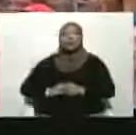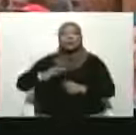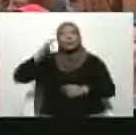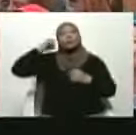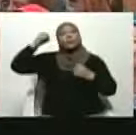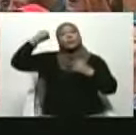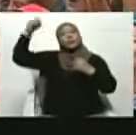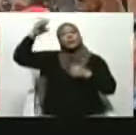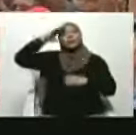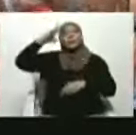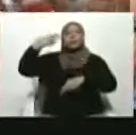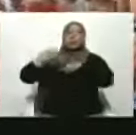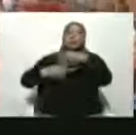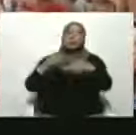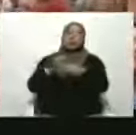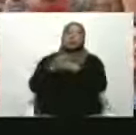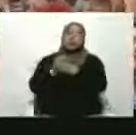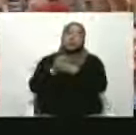saludo